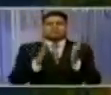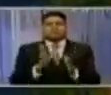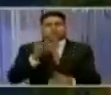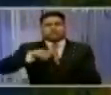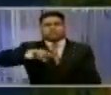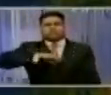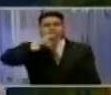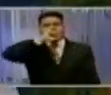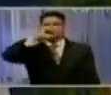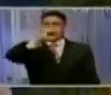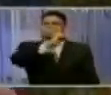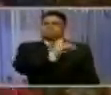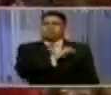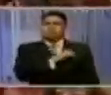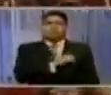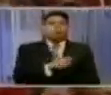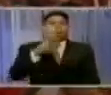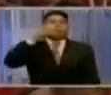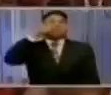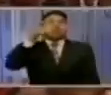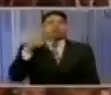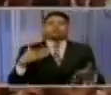pueblo antiimperialista somos,